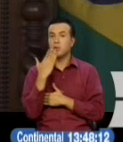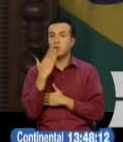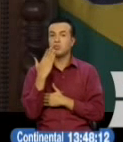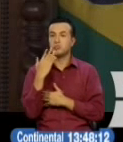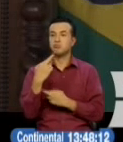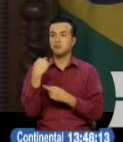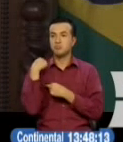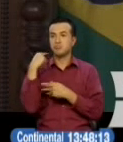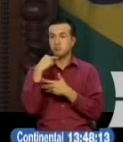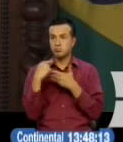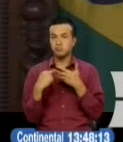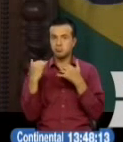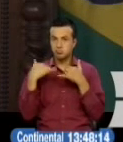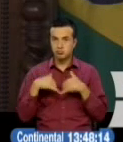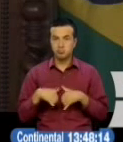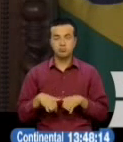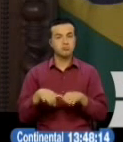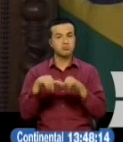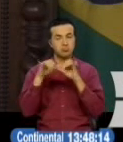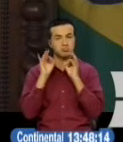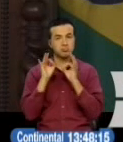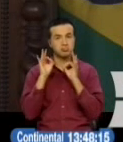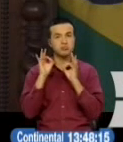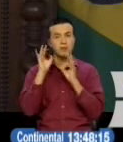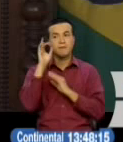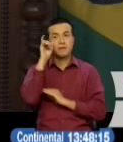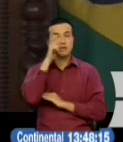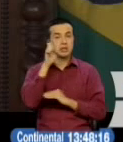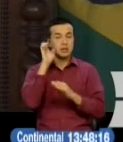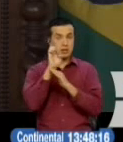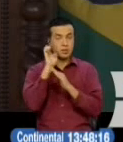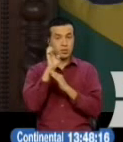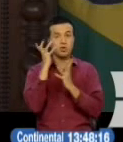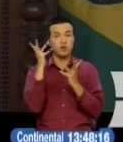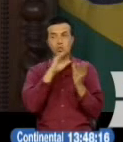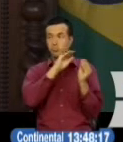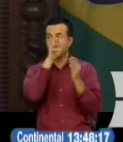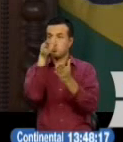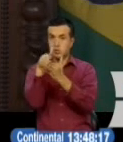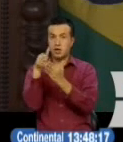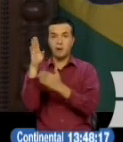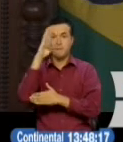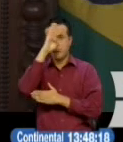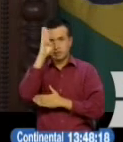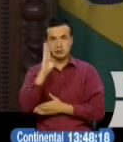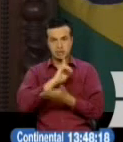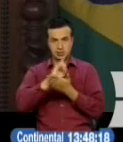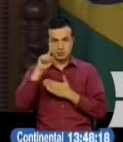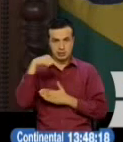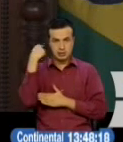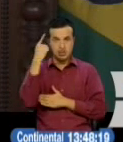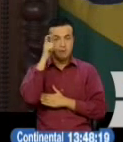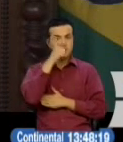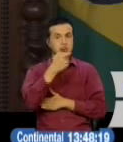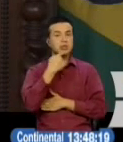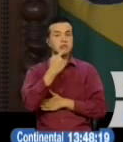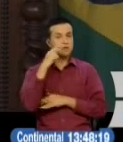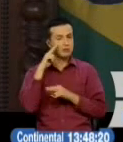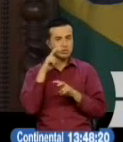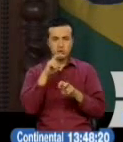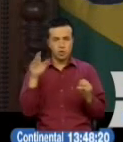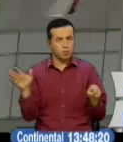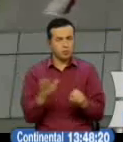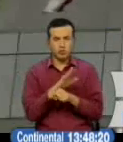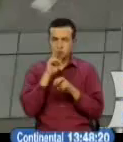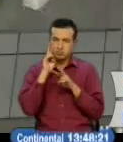tarea que ha establecido la Fiscalía de Ecuador, que se trasladará al Brasil la próxima semana. El fiscal se comprometió a investigar a fondo y